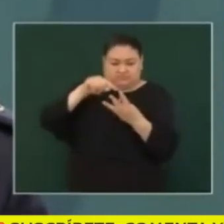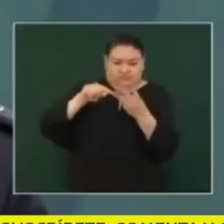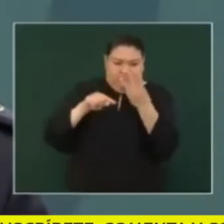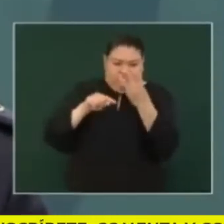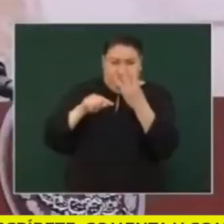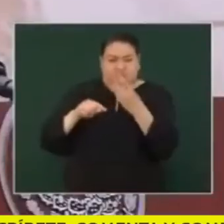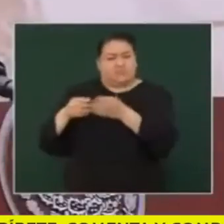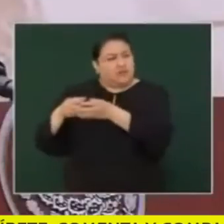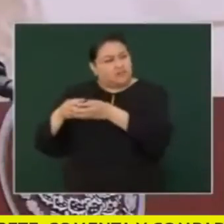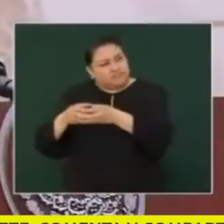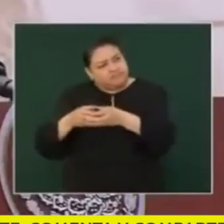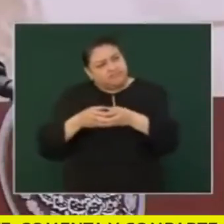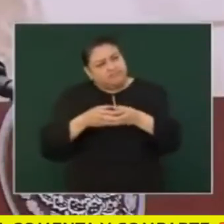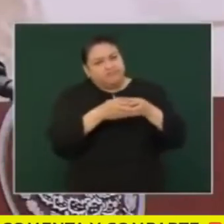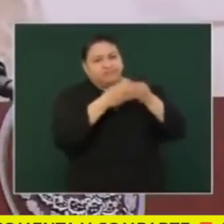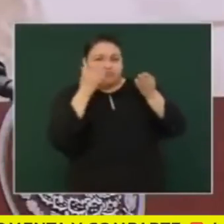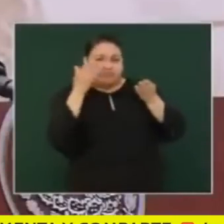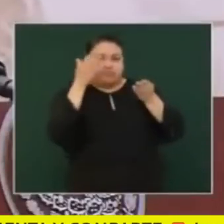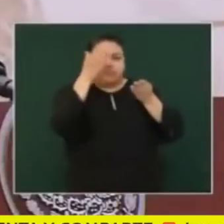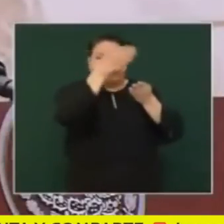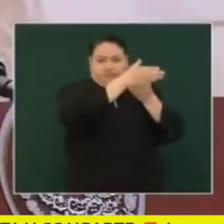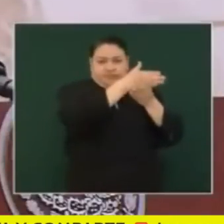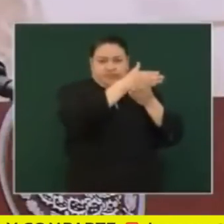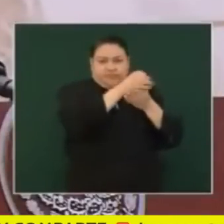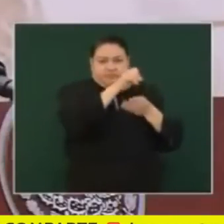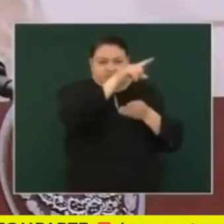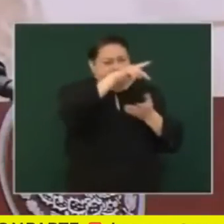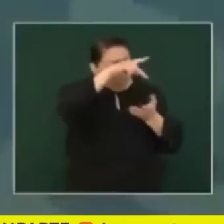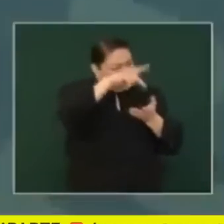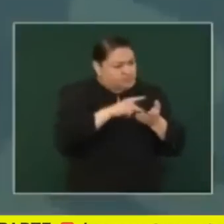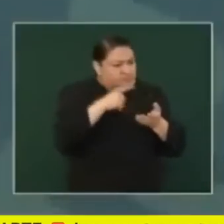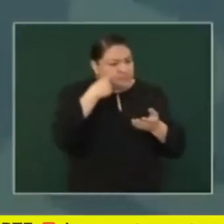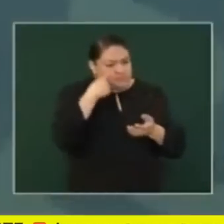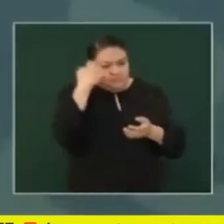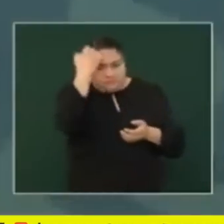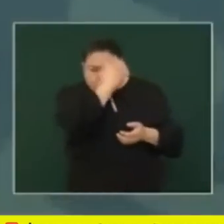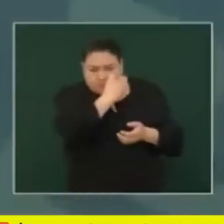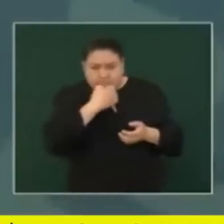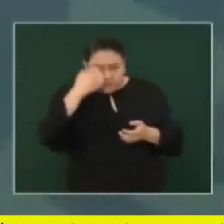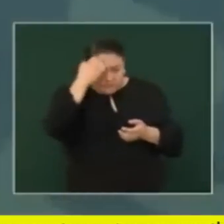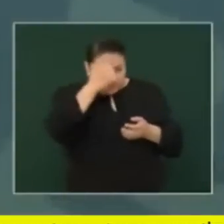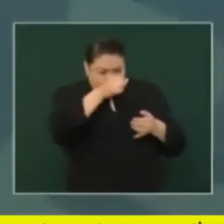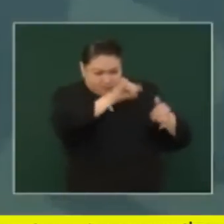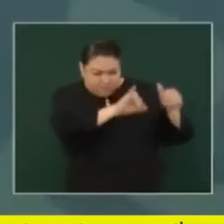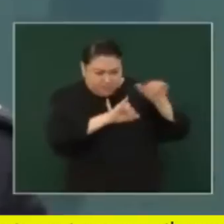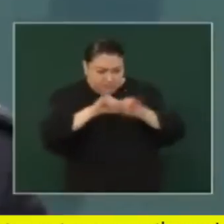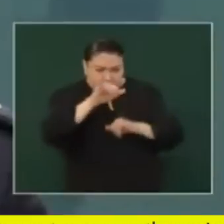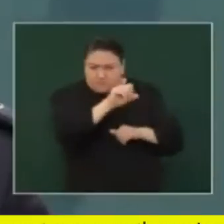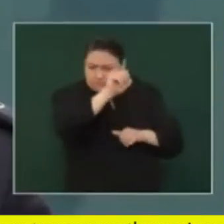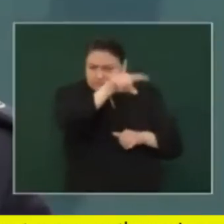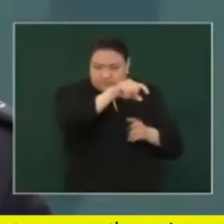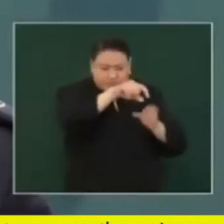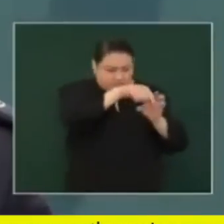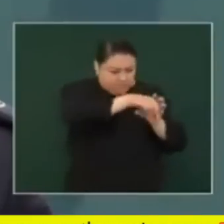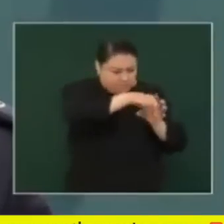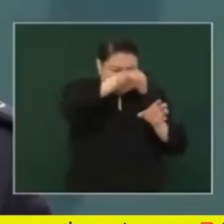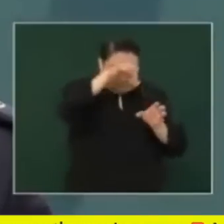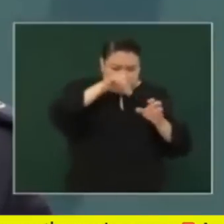y elementos de cofepris volvieron a hacerle los análisis a los bultos